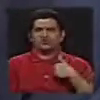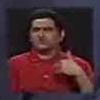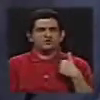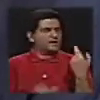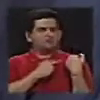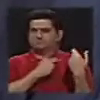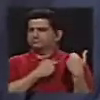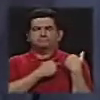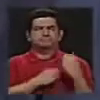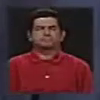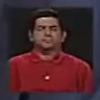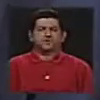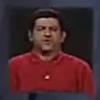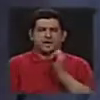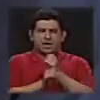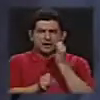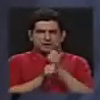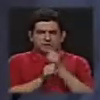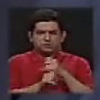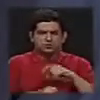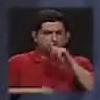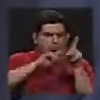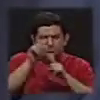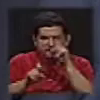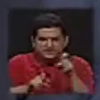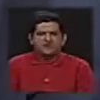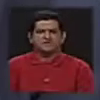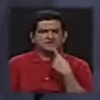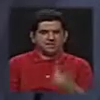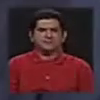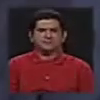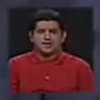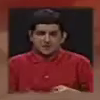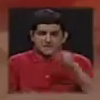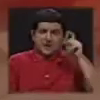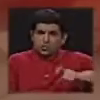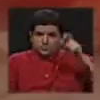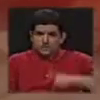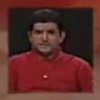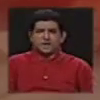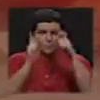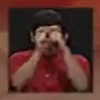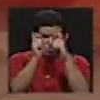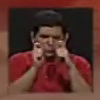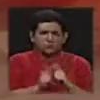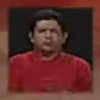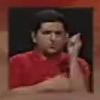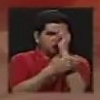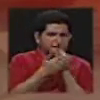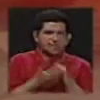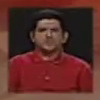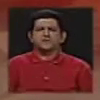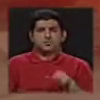conocer eso. Y el Instituto de Estadística dice que el cálculo requeriría el detalle de los diseños y cantidades de